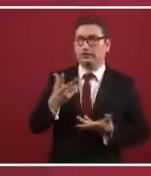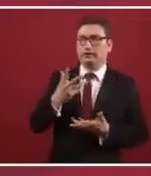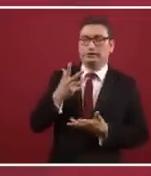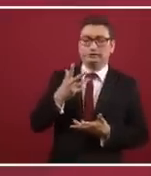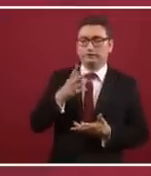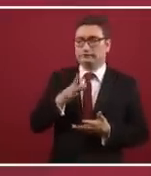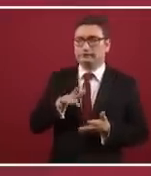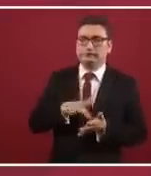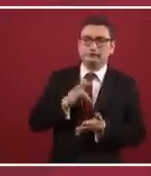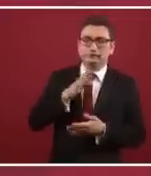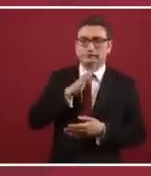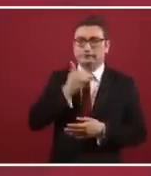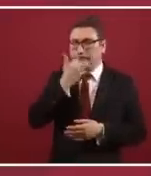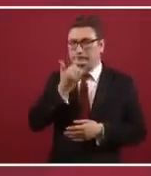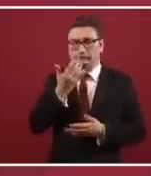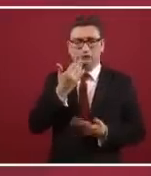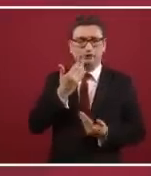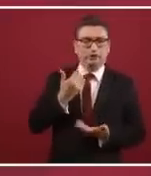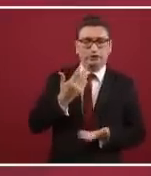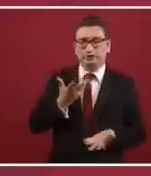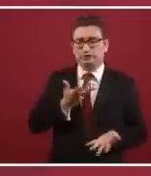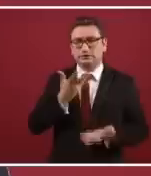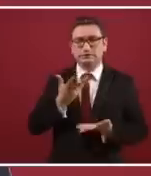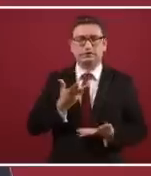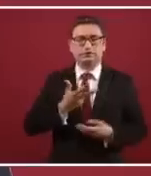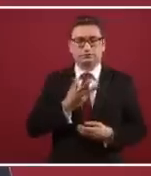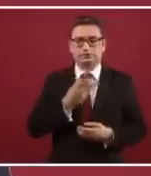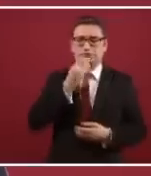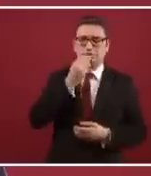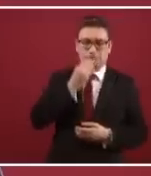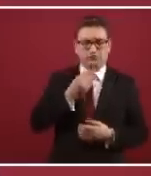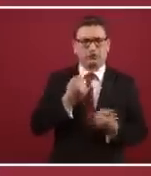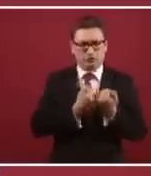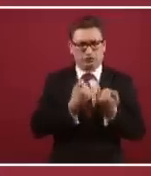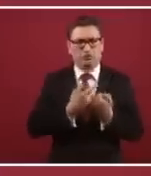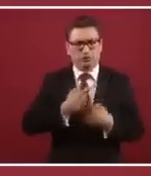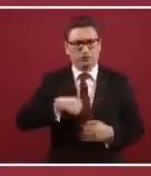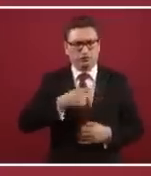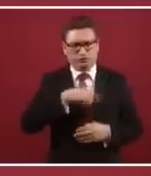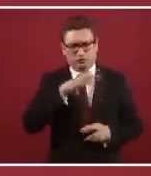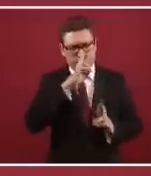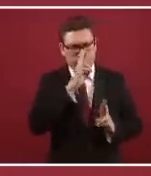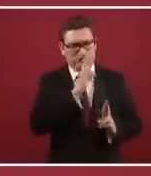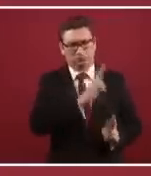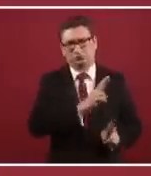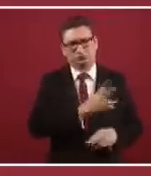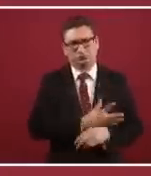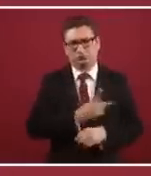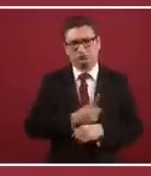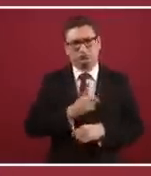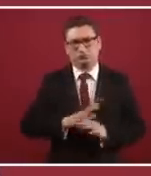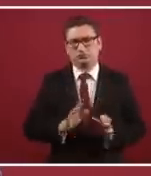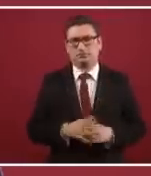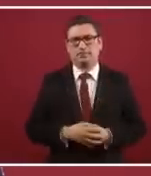Y también de manera sincera, ser respetuosos.